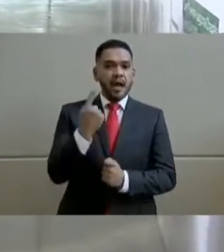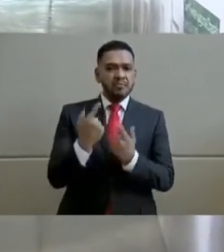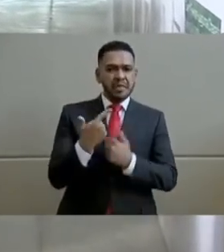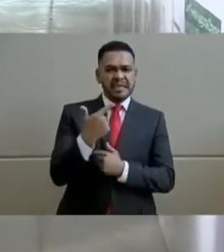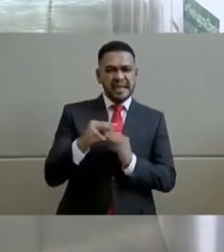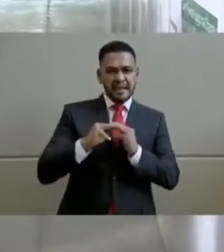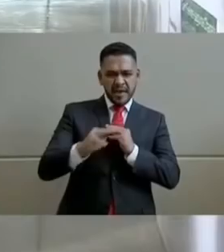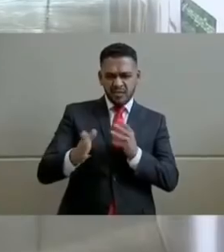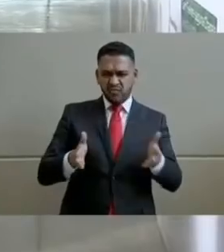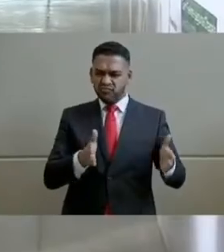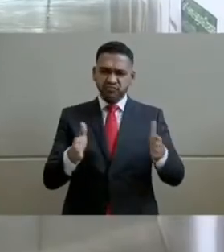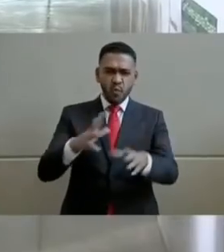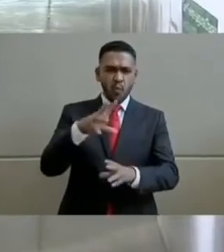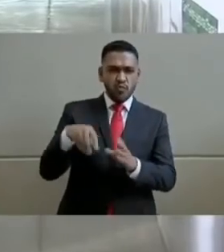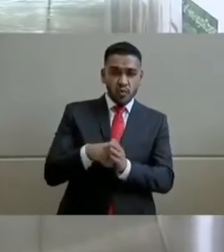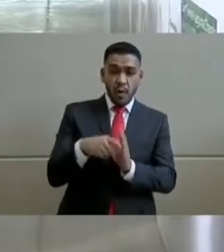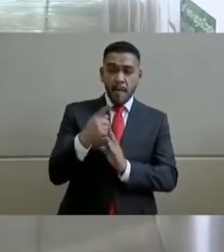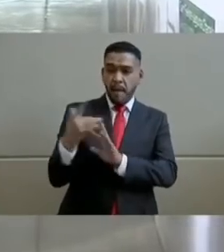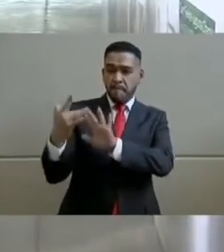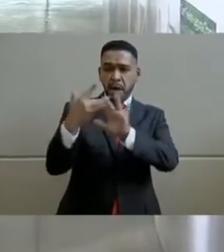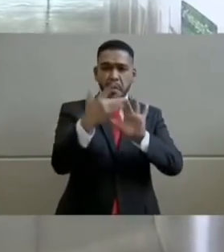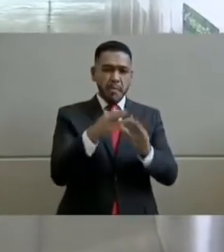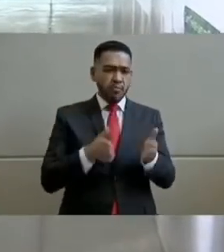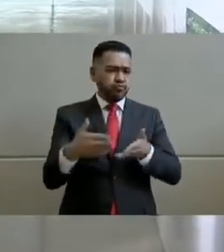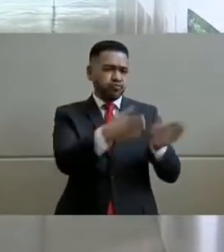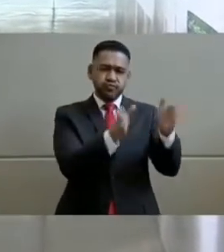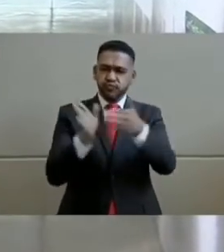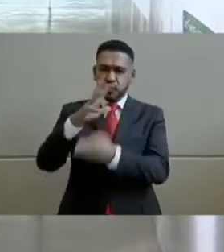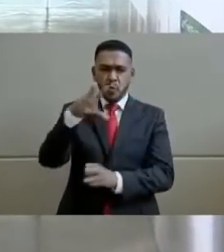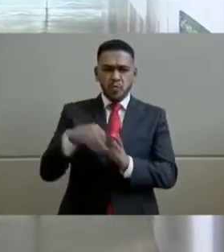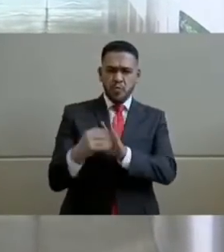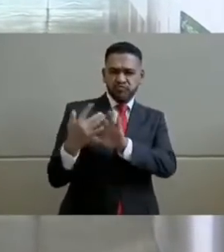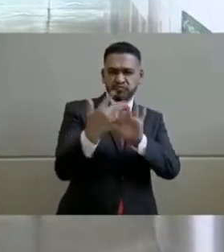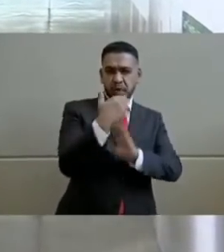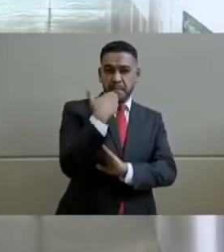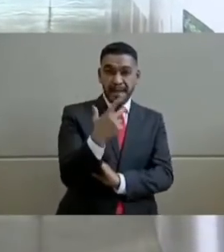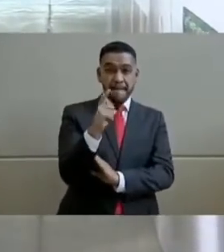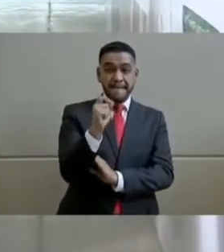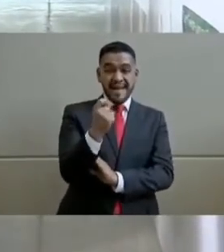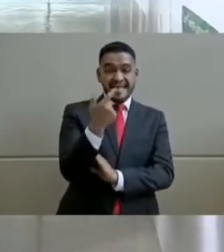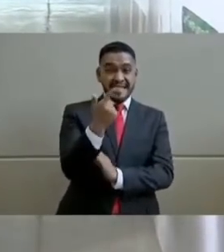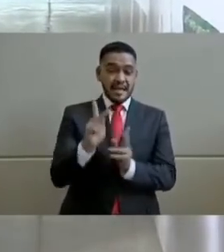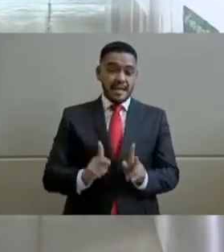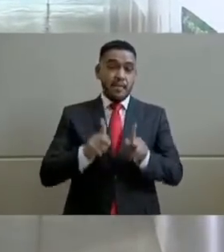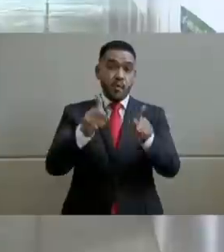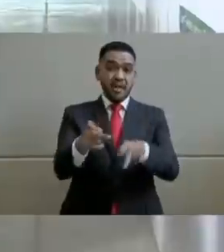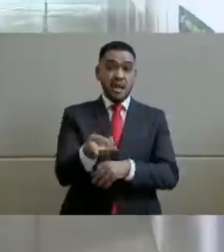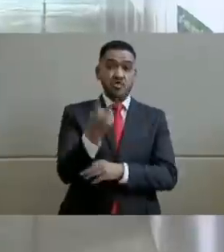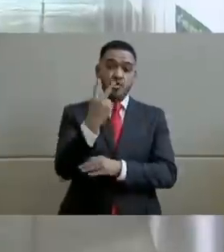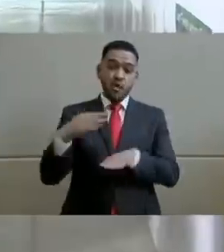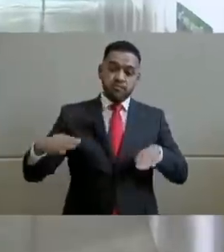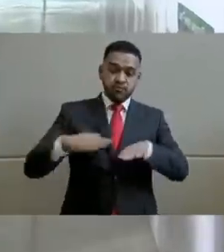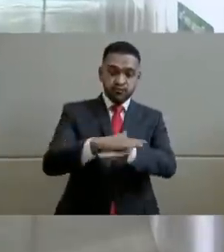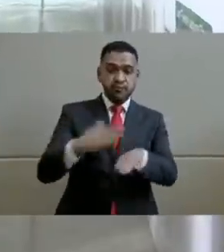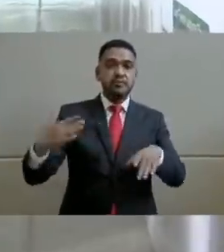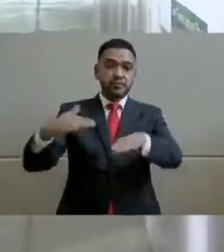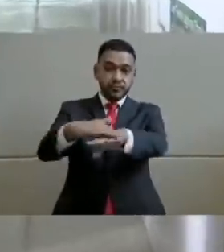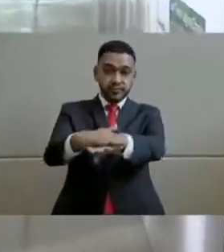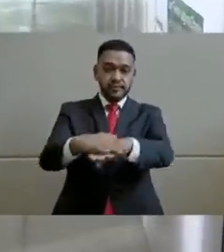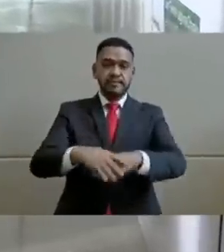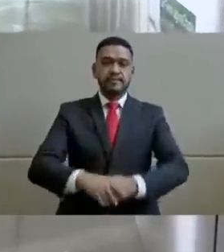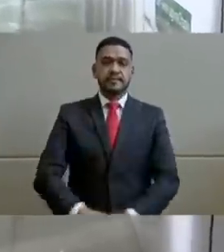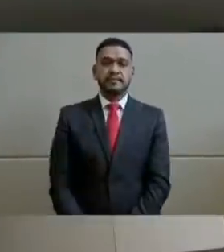metros, pero ya la conectividad está dado. Hay 27 puentes y 2 entronques. Entonces, esta obra es una de las